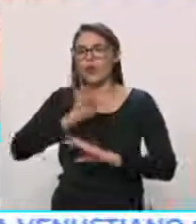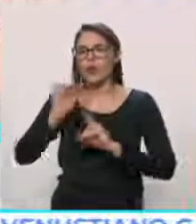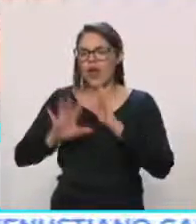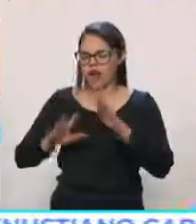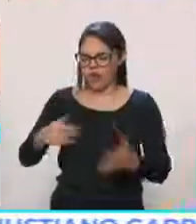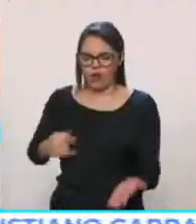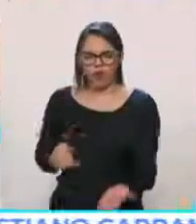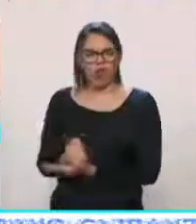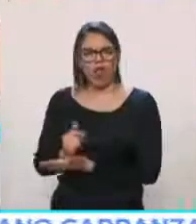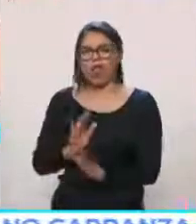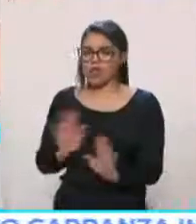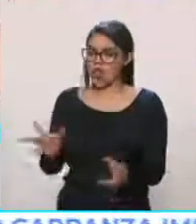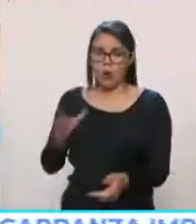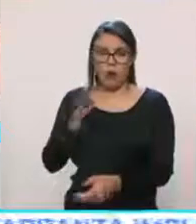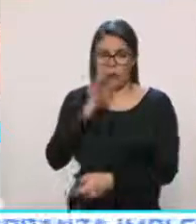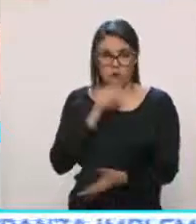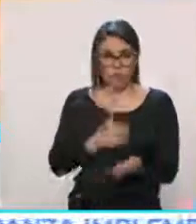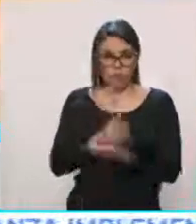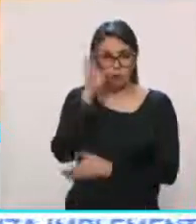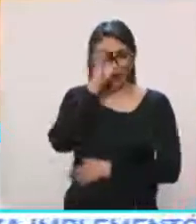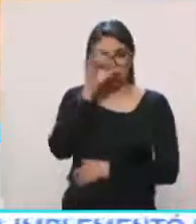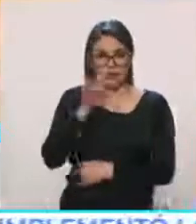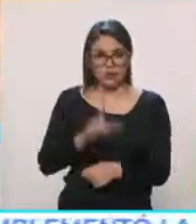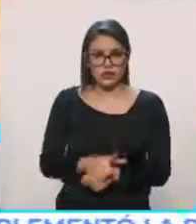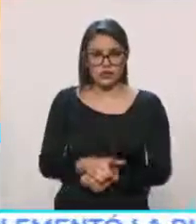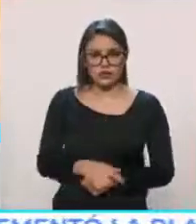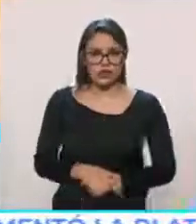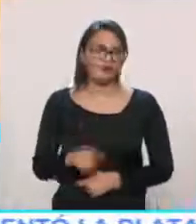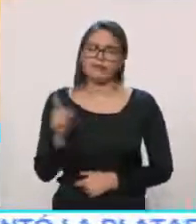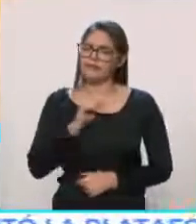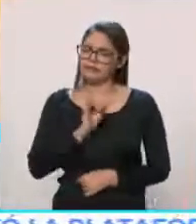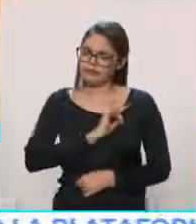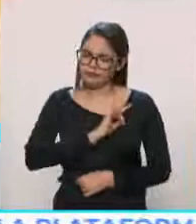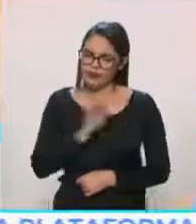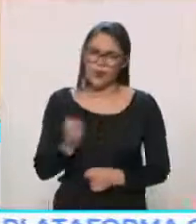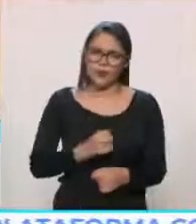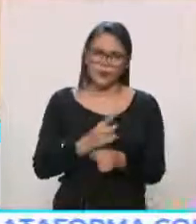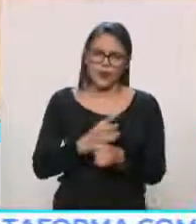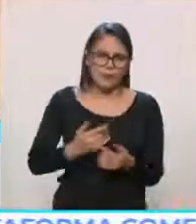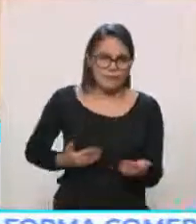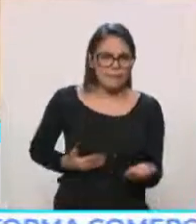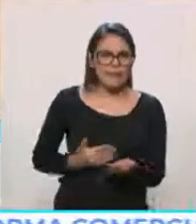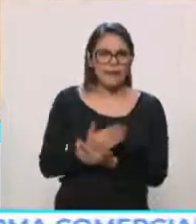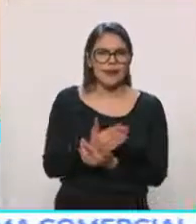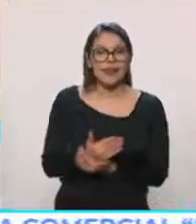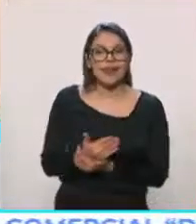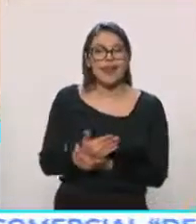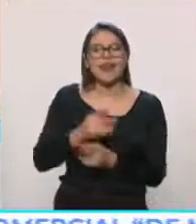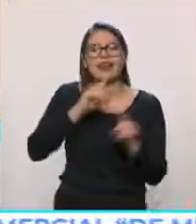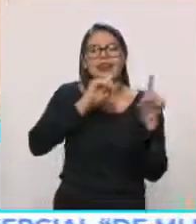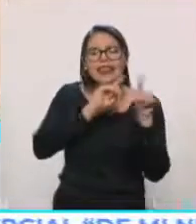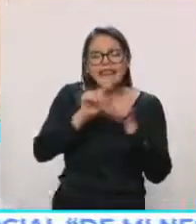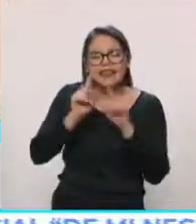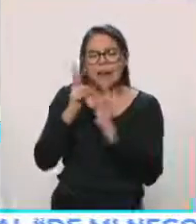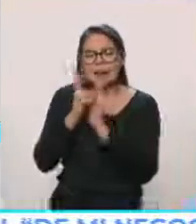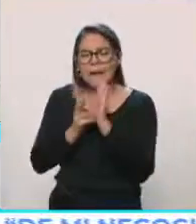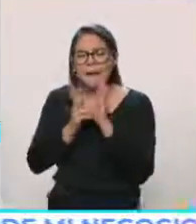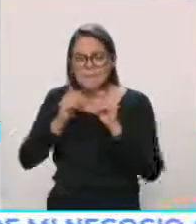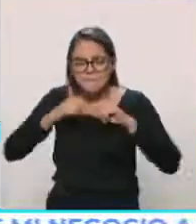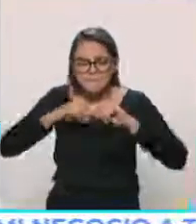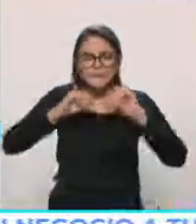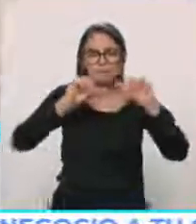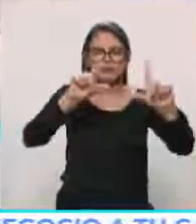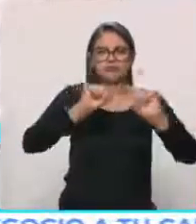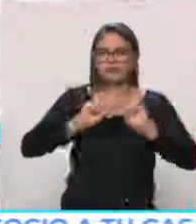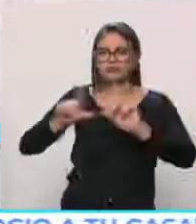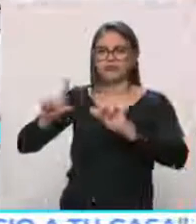este derecho. Claro. Así que Alas y Raíces pues ha preparado esta serie de cápsulas. Son más de 100 cápsulas que